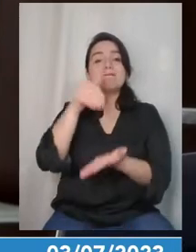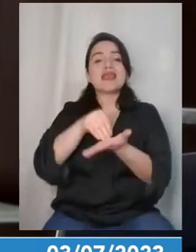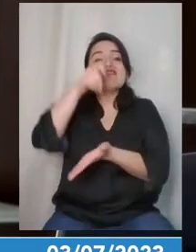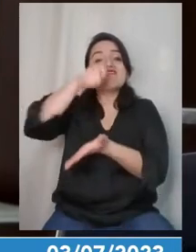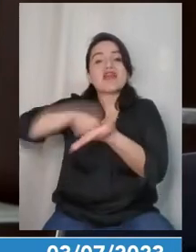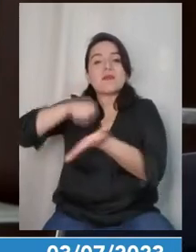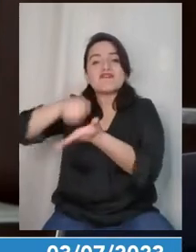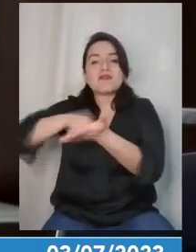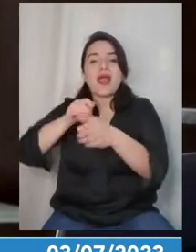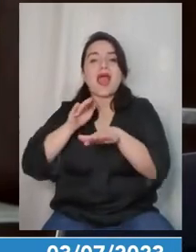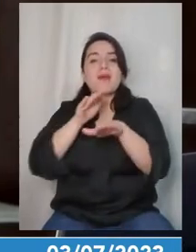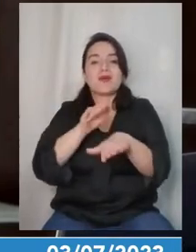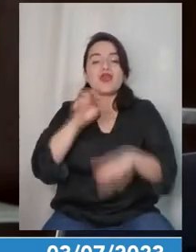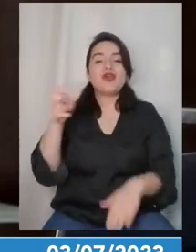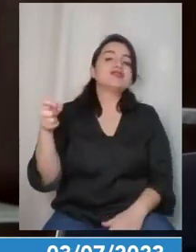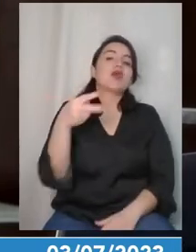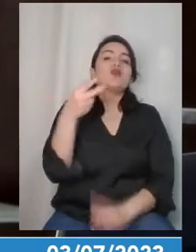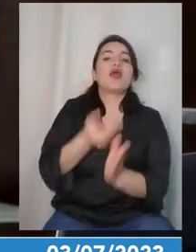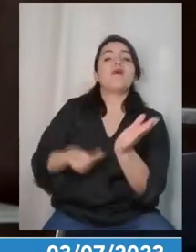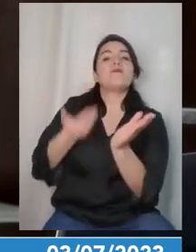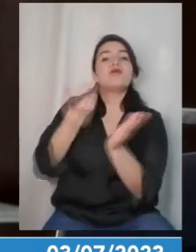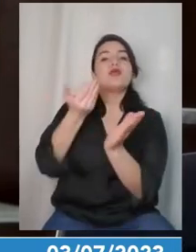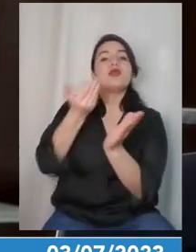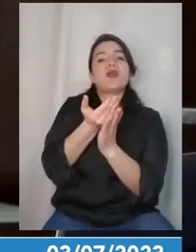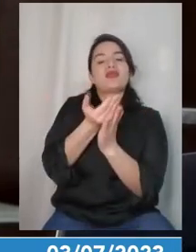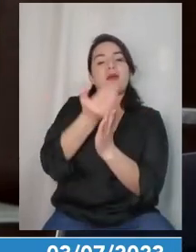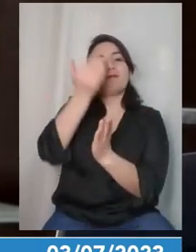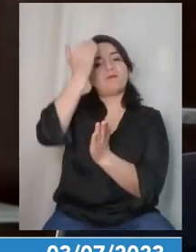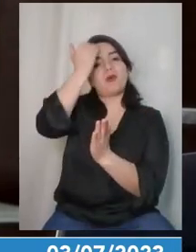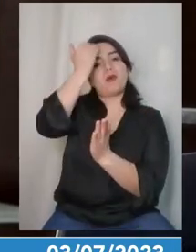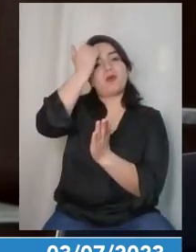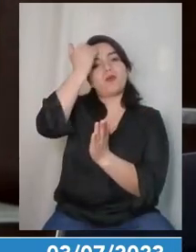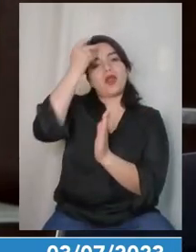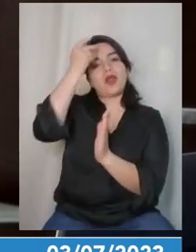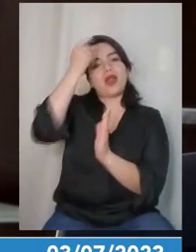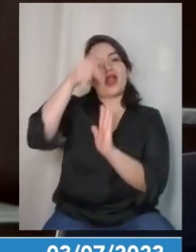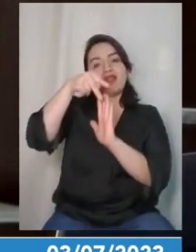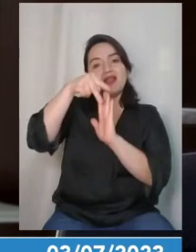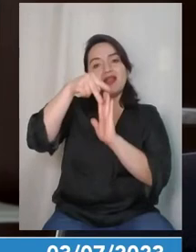segunda propuesta popular de norma con más adherencia.